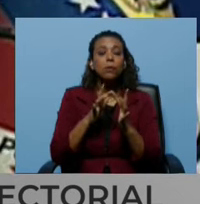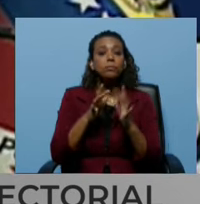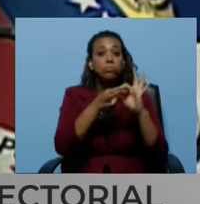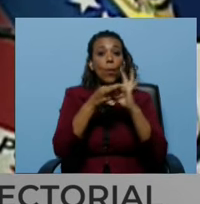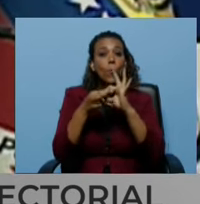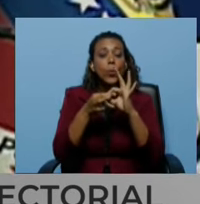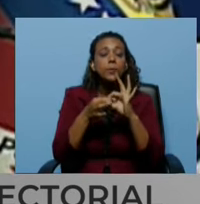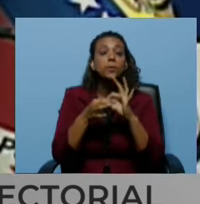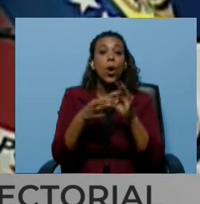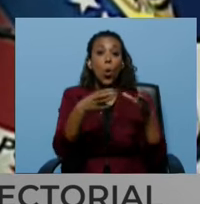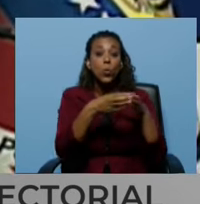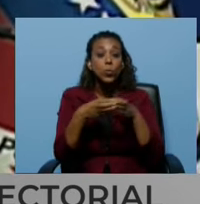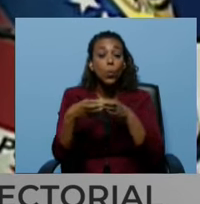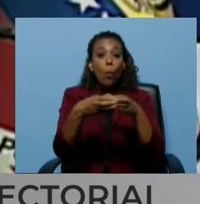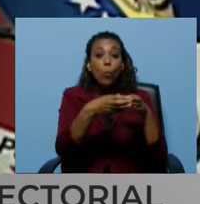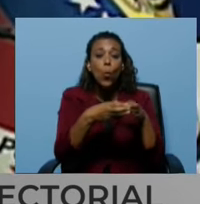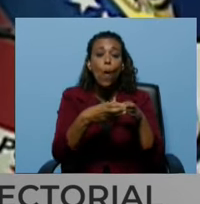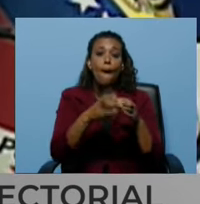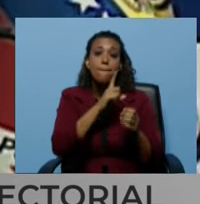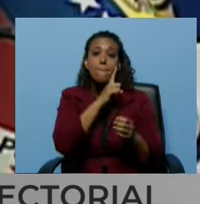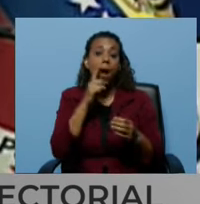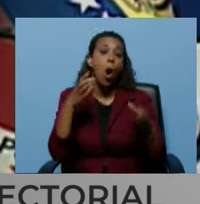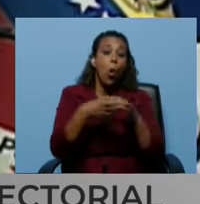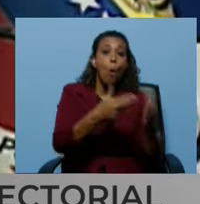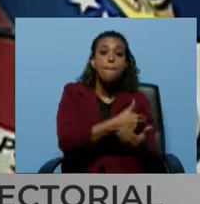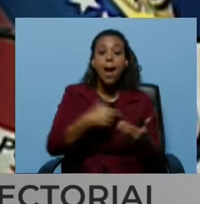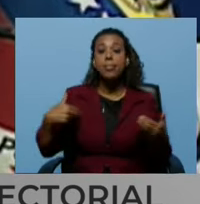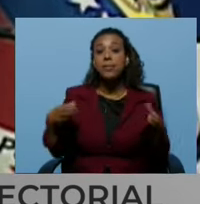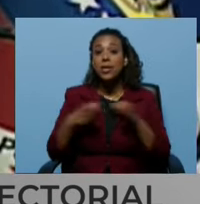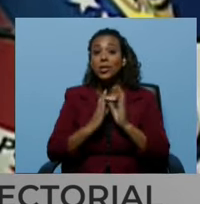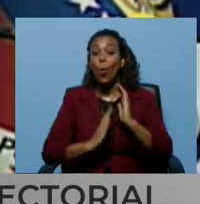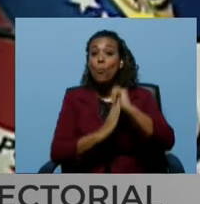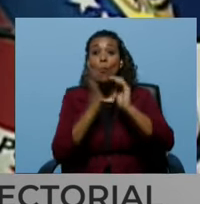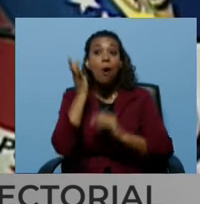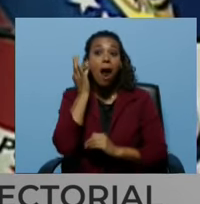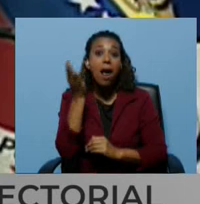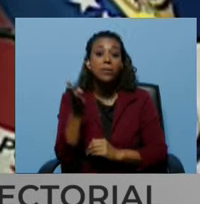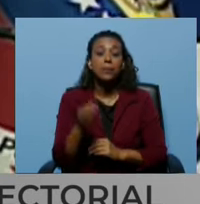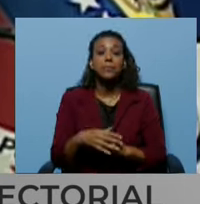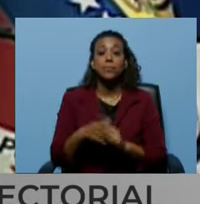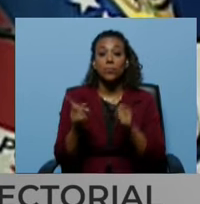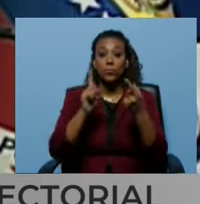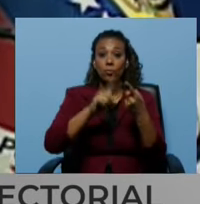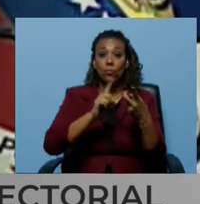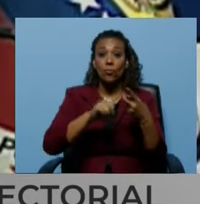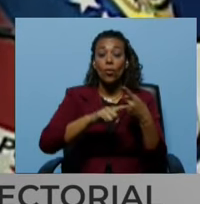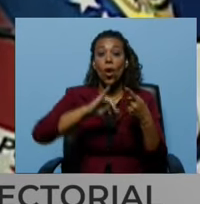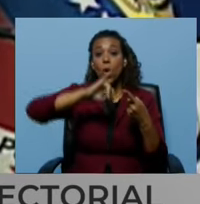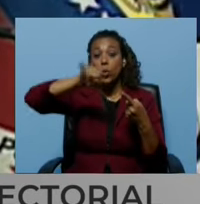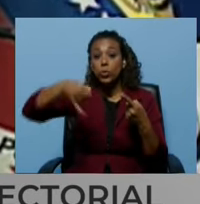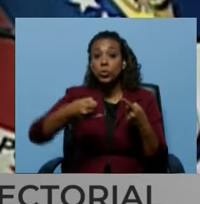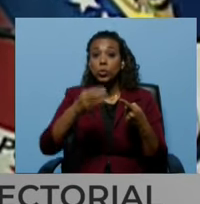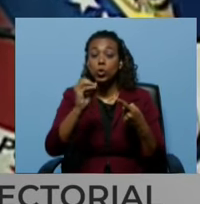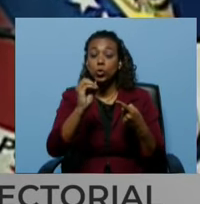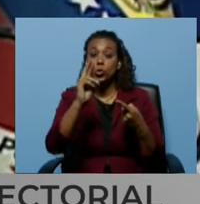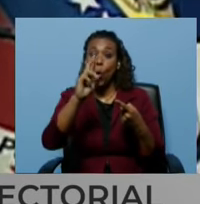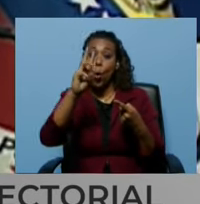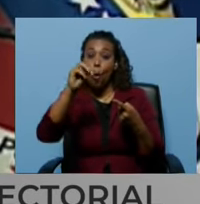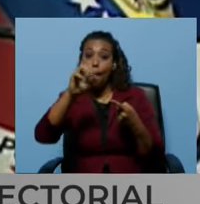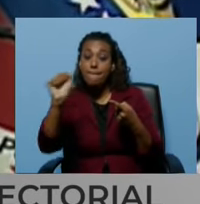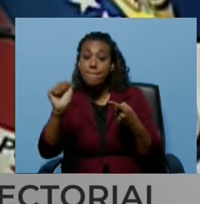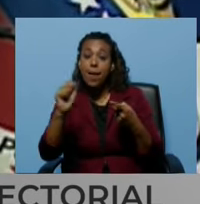vinculada a los mal llamados comanditos, al señor Yorman Enrique Varillas, nuevamente